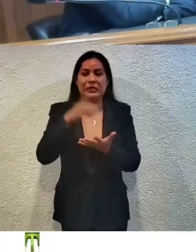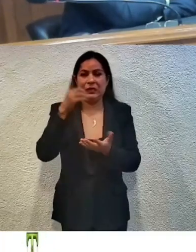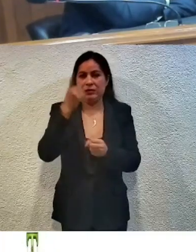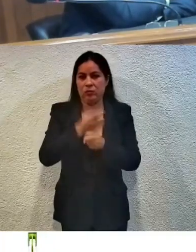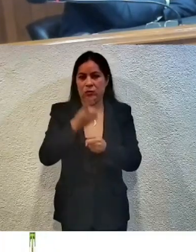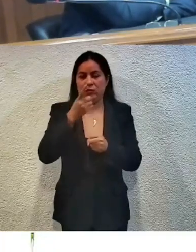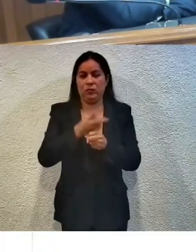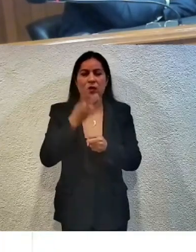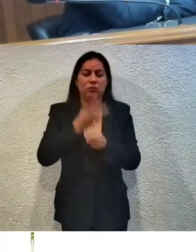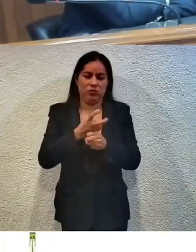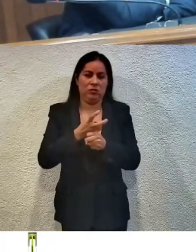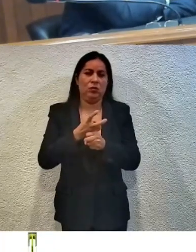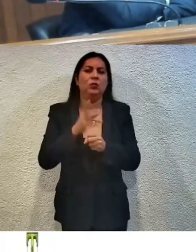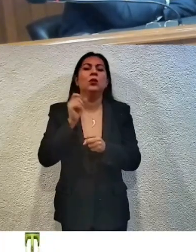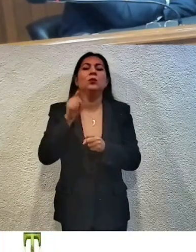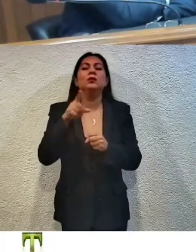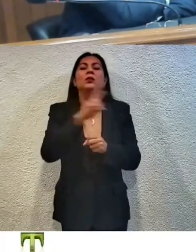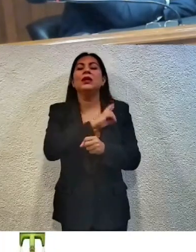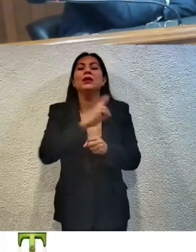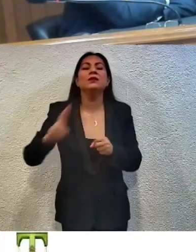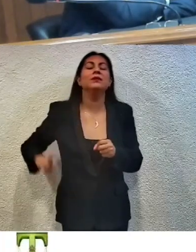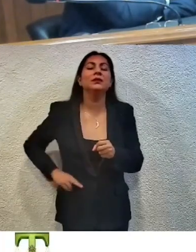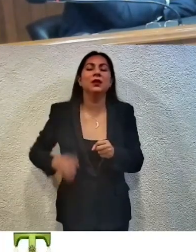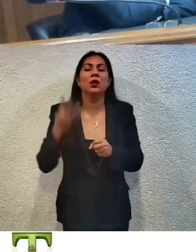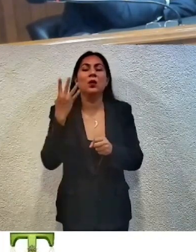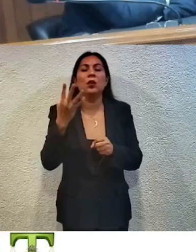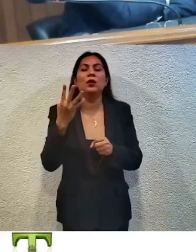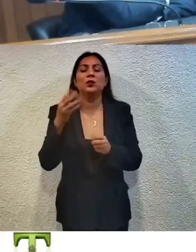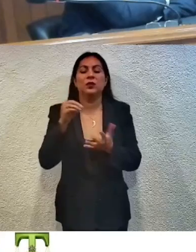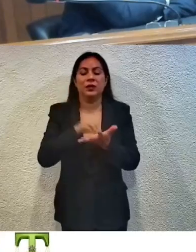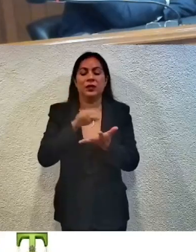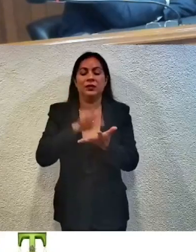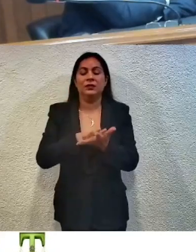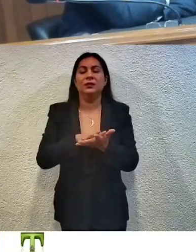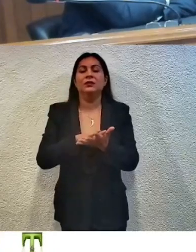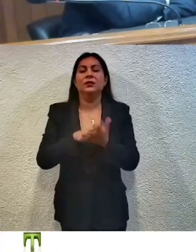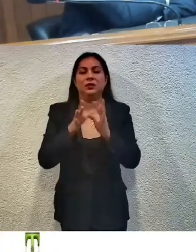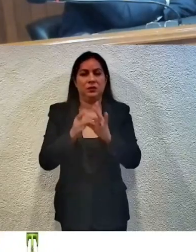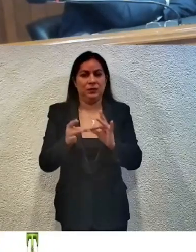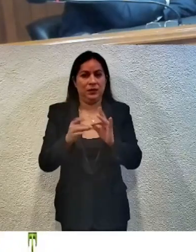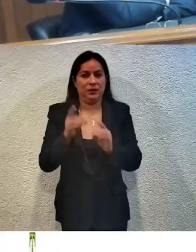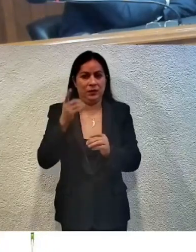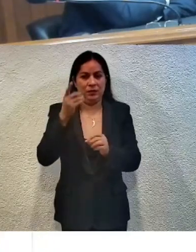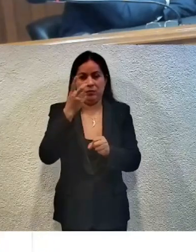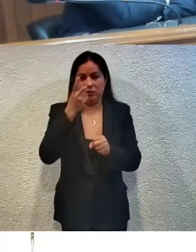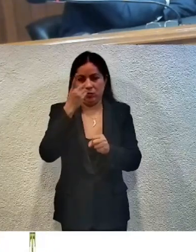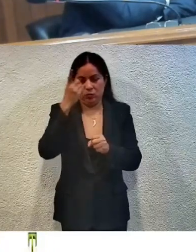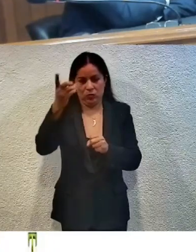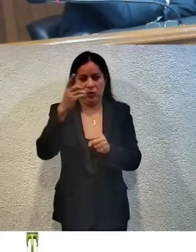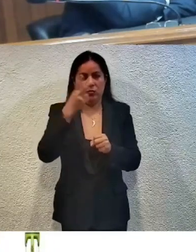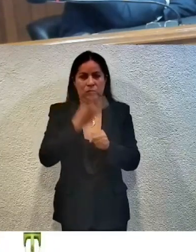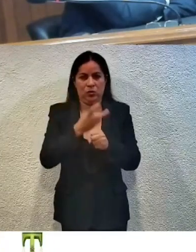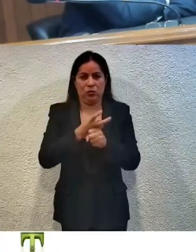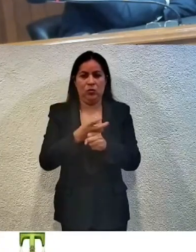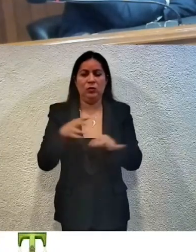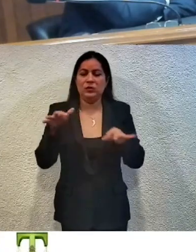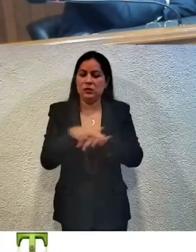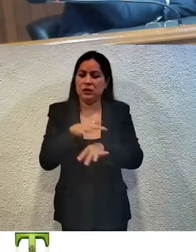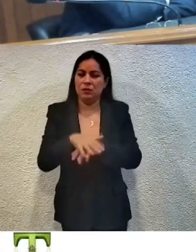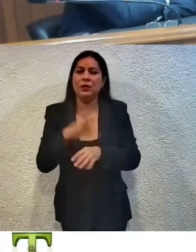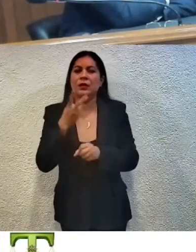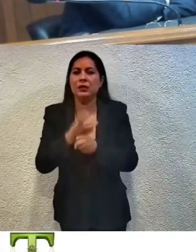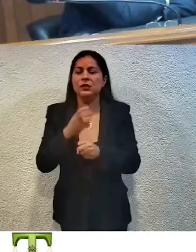suplente, por la diversa regiduría 4, registrada mencionada, propietario y suplente, sin mover de la